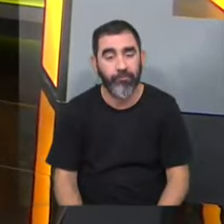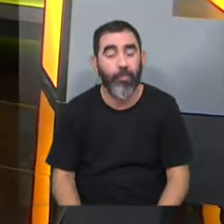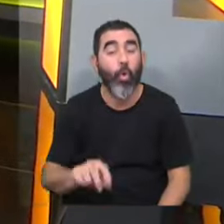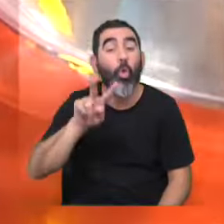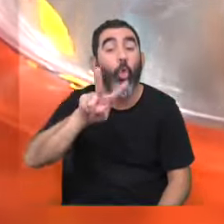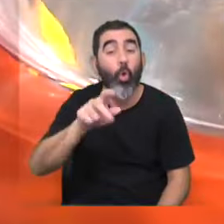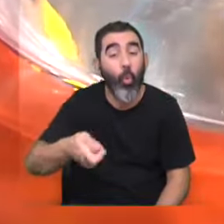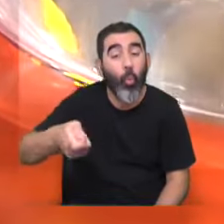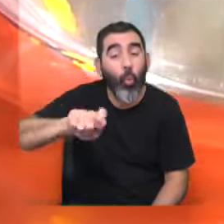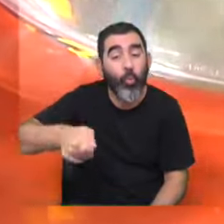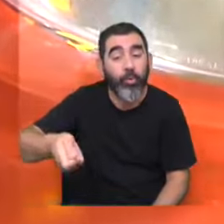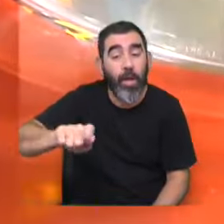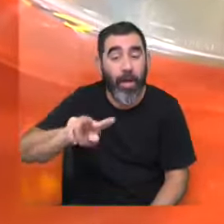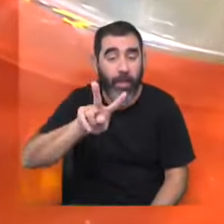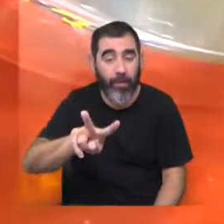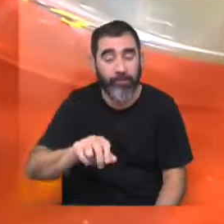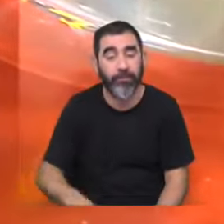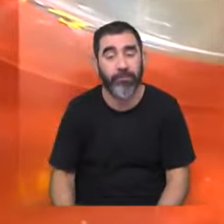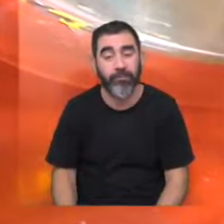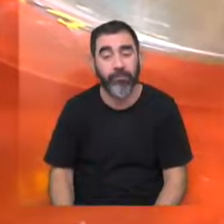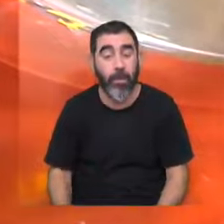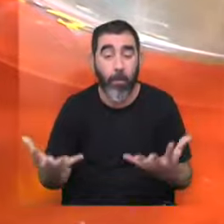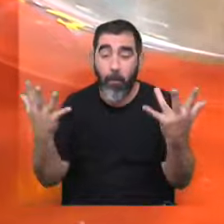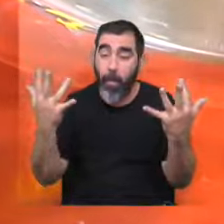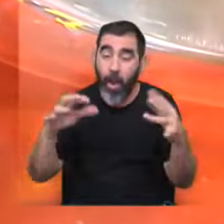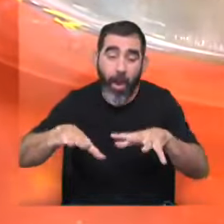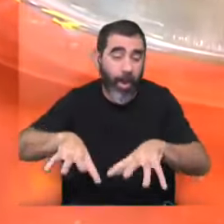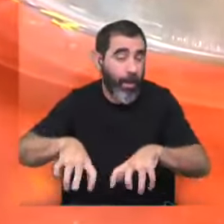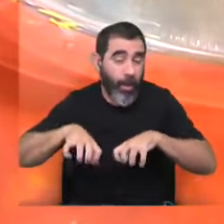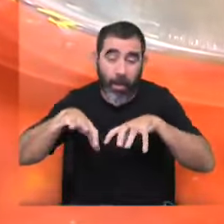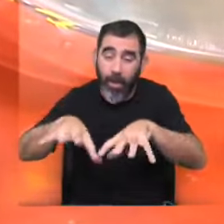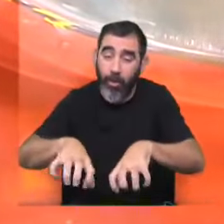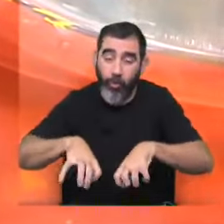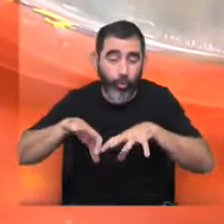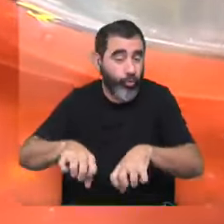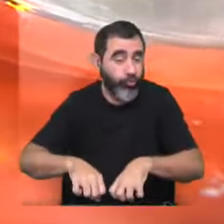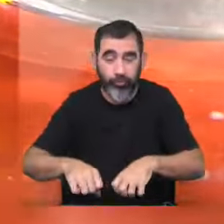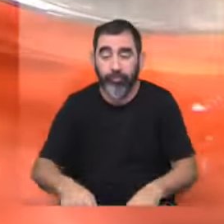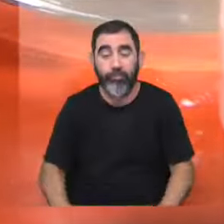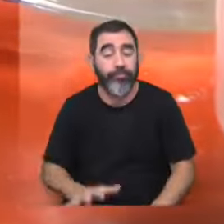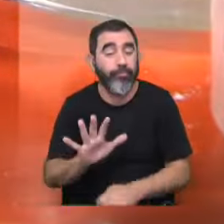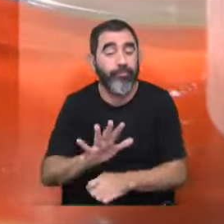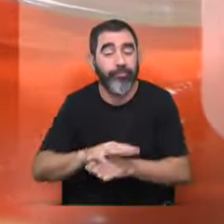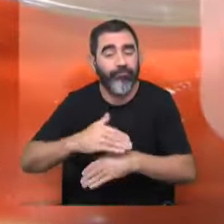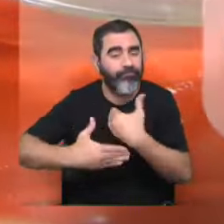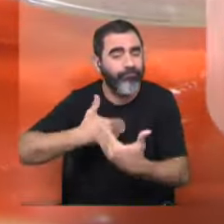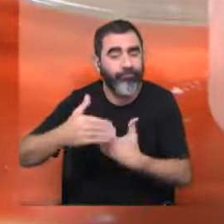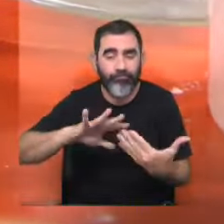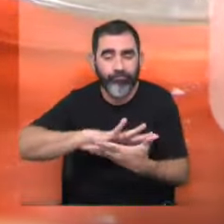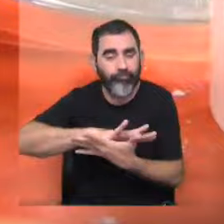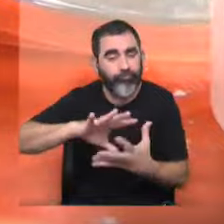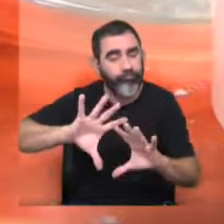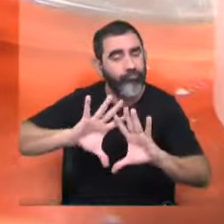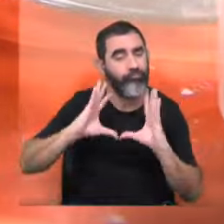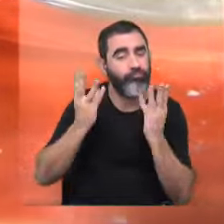2 cucharadas. Y metemos la mano. Y lo que tenemos que hacer ahora es generar una mezcla homogénea, digamos,